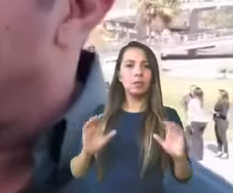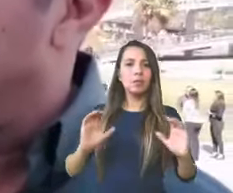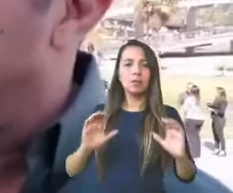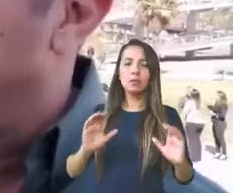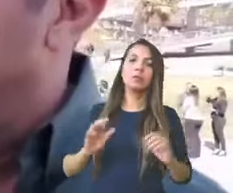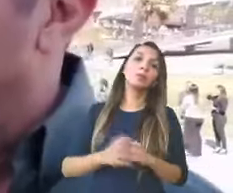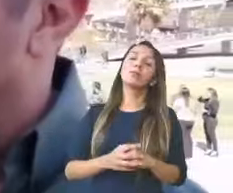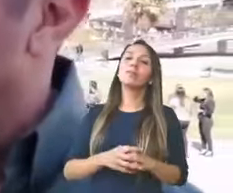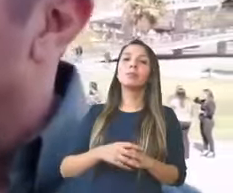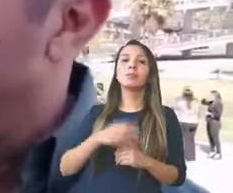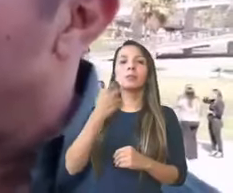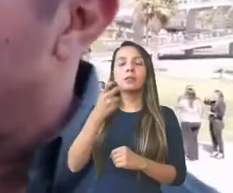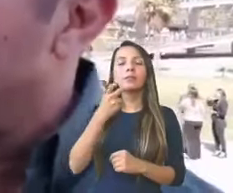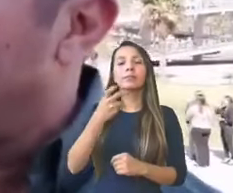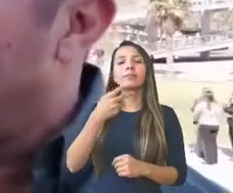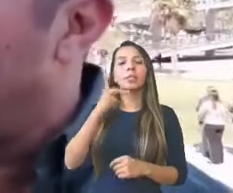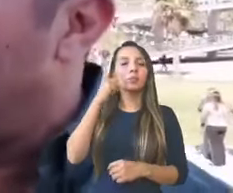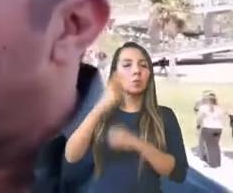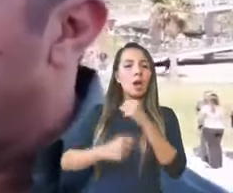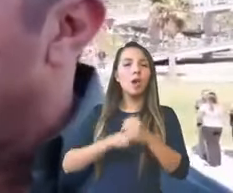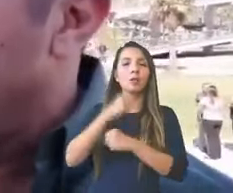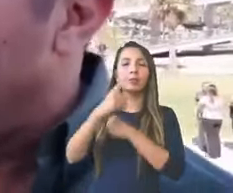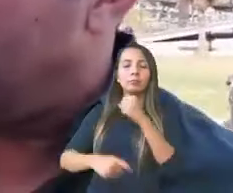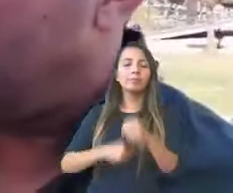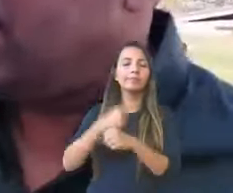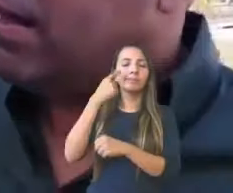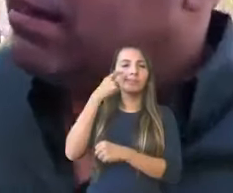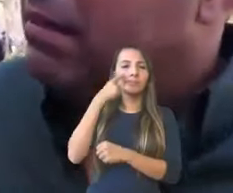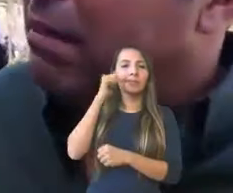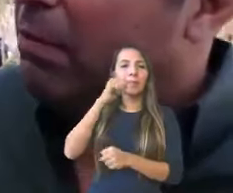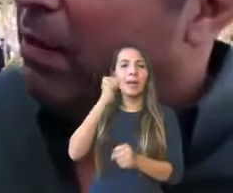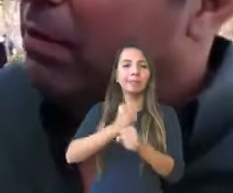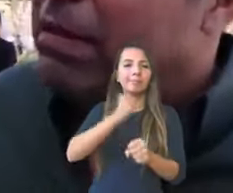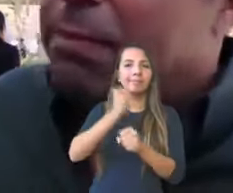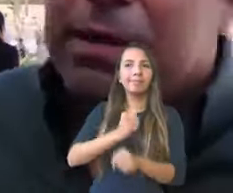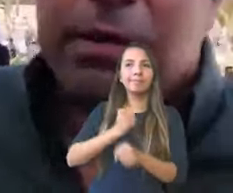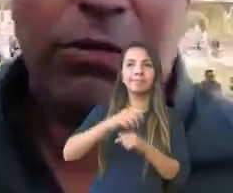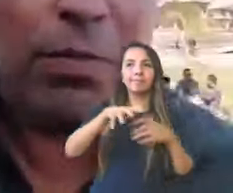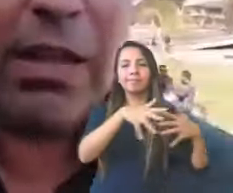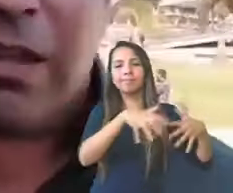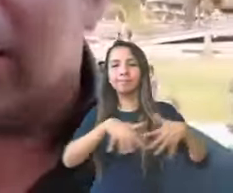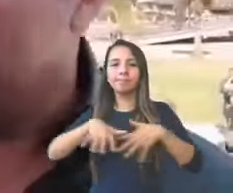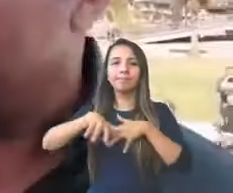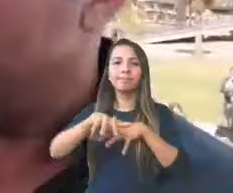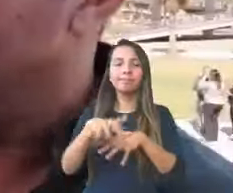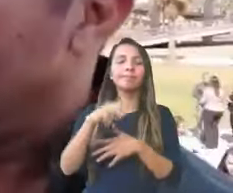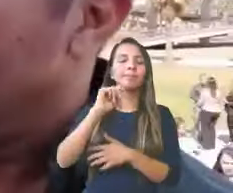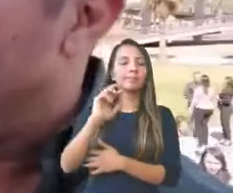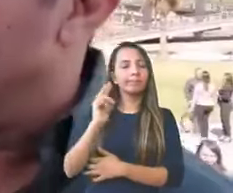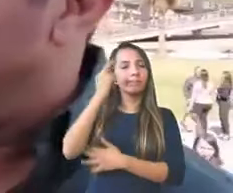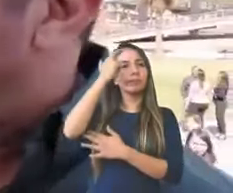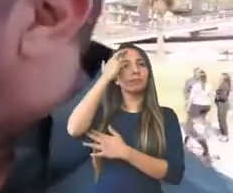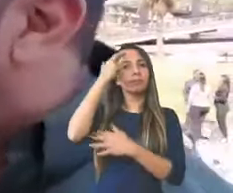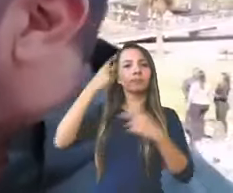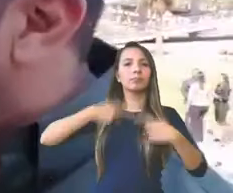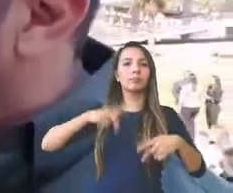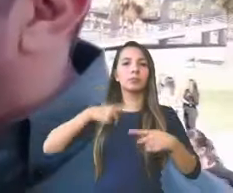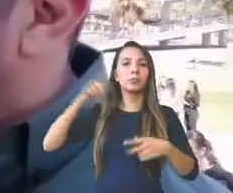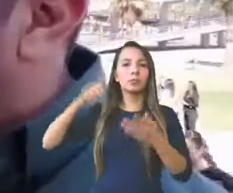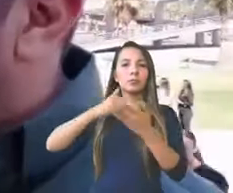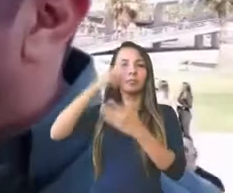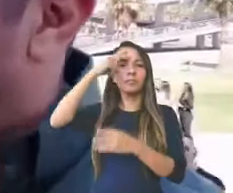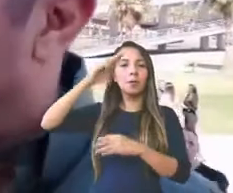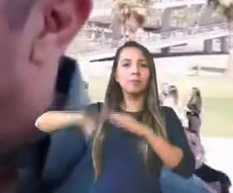una tradición, se hace este simulacro, se recuerdan a las personas que perdieron su vida en la Ciudad de México. Y